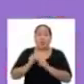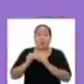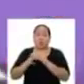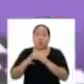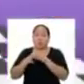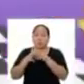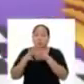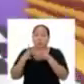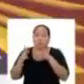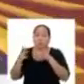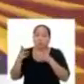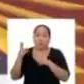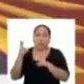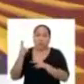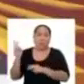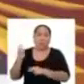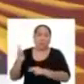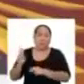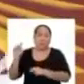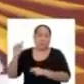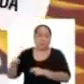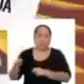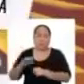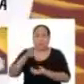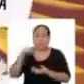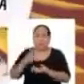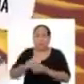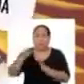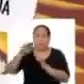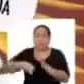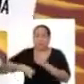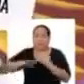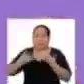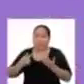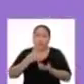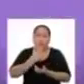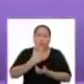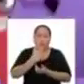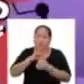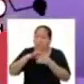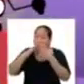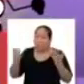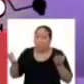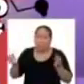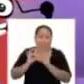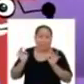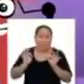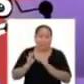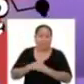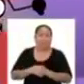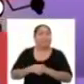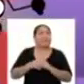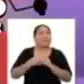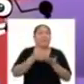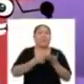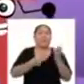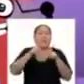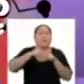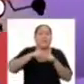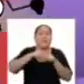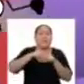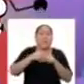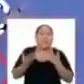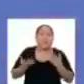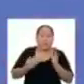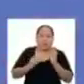donde todos los productos escasean. Sí, Helga, no hay ni azuquitar para el café. Entonces, ¿de qué depende el crecimiento y desarrollo de